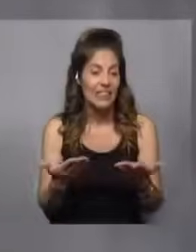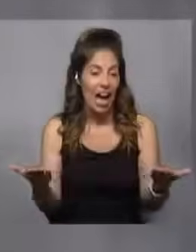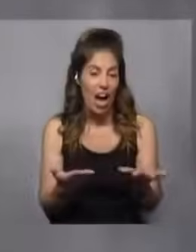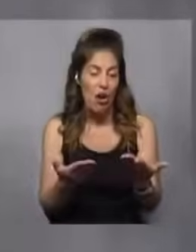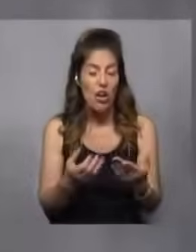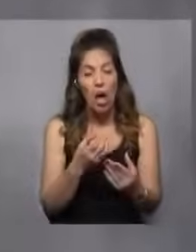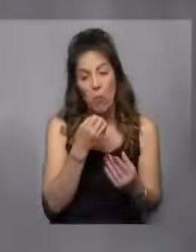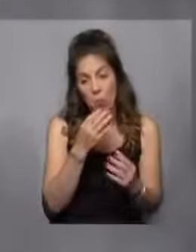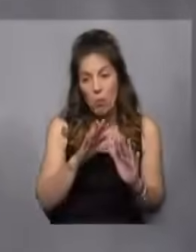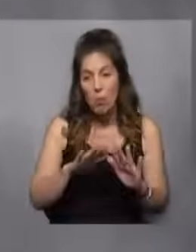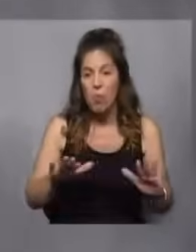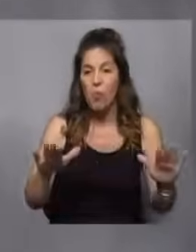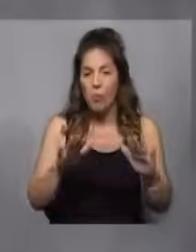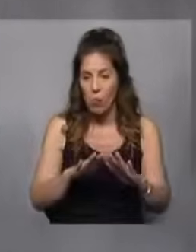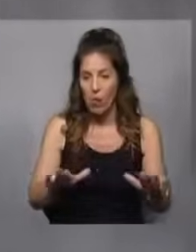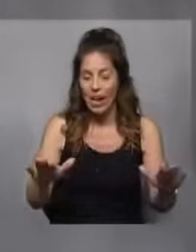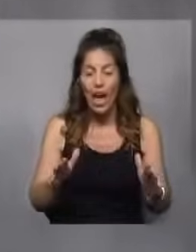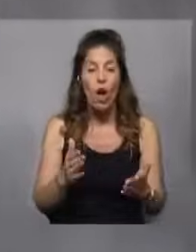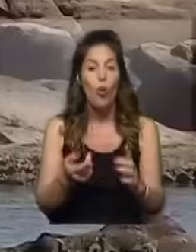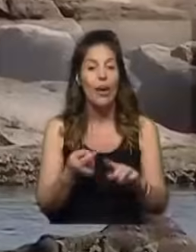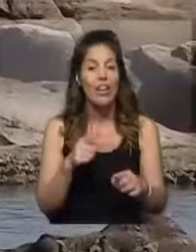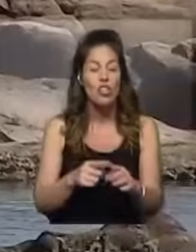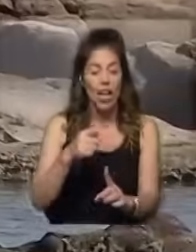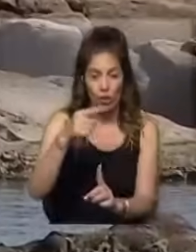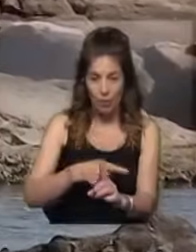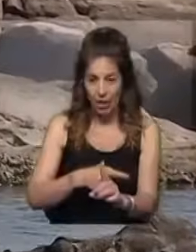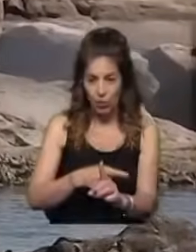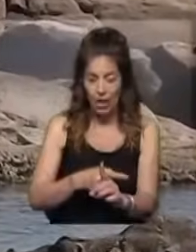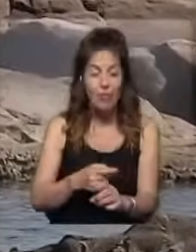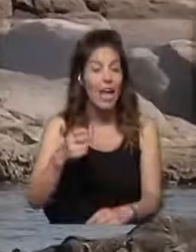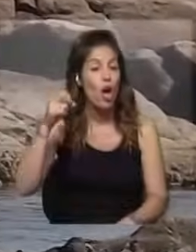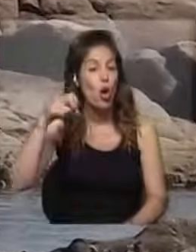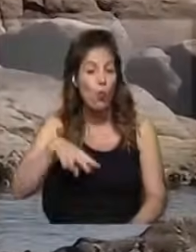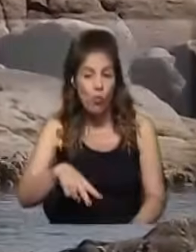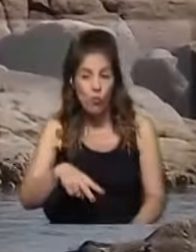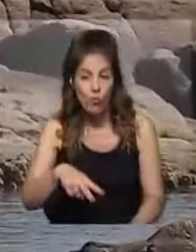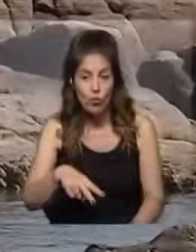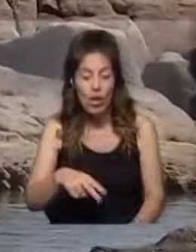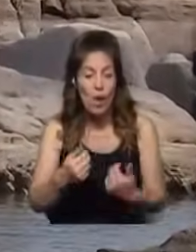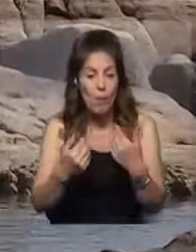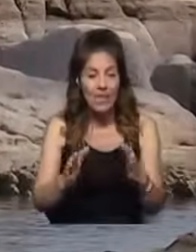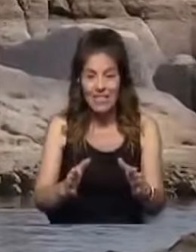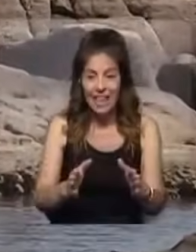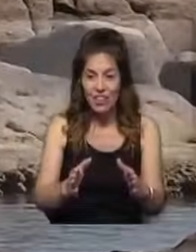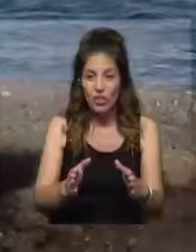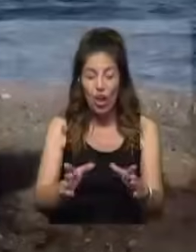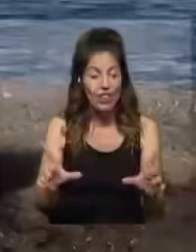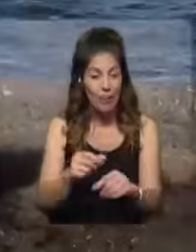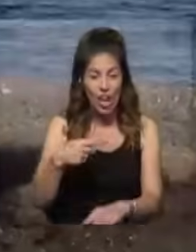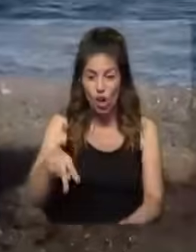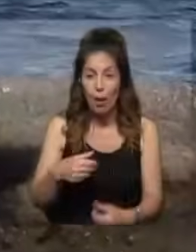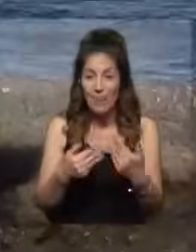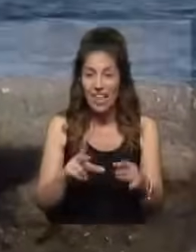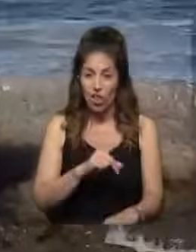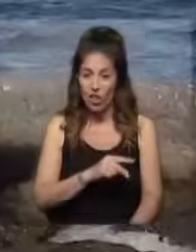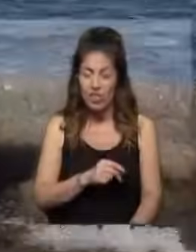benévola en cuanto a lo que son las temperaturas es bastante habitual estamos iniciando prácticamente terminando noviembre iniciando